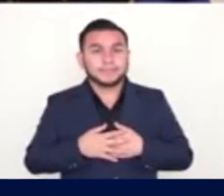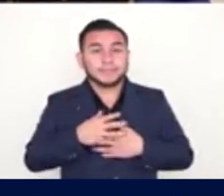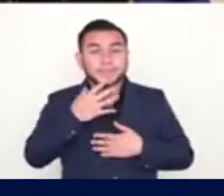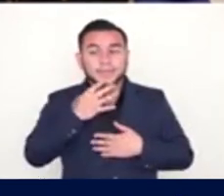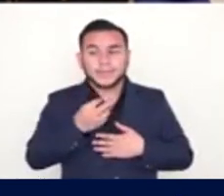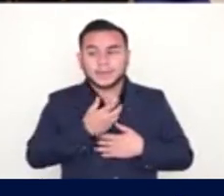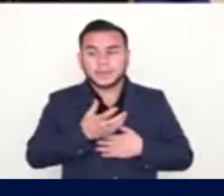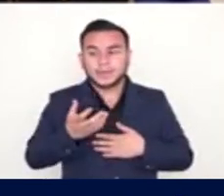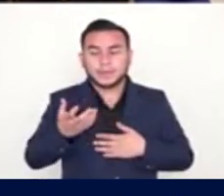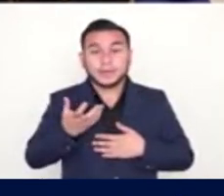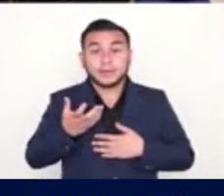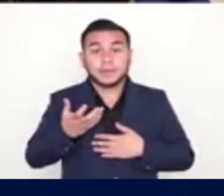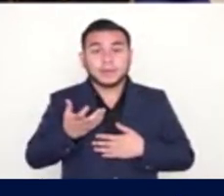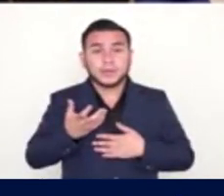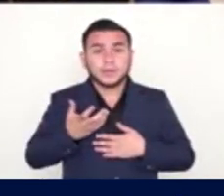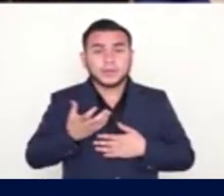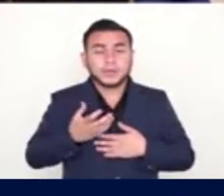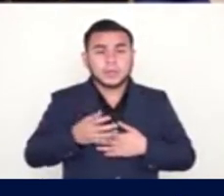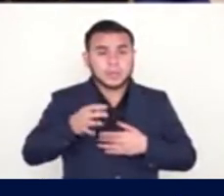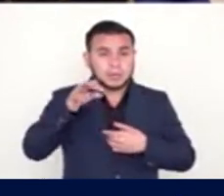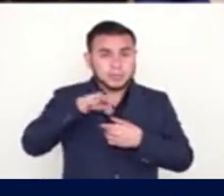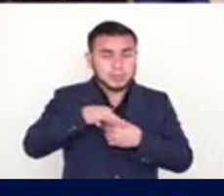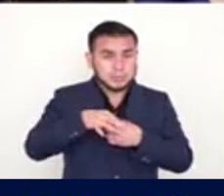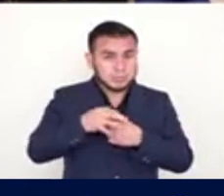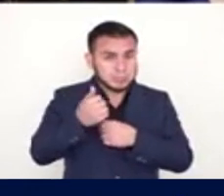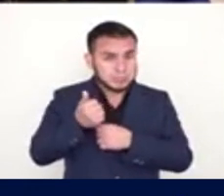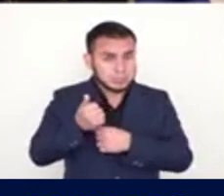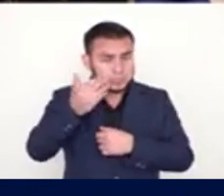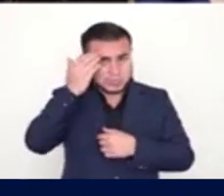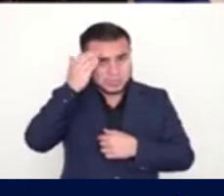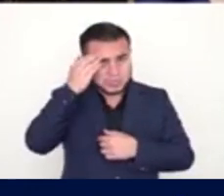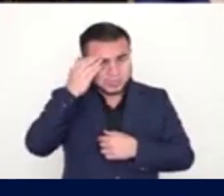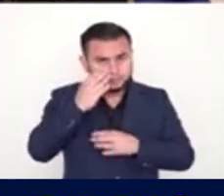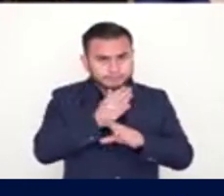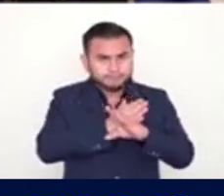¿Es constitucional la elección del procurador a Polonia? Porque